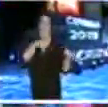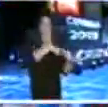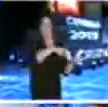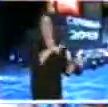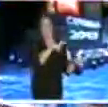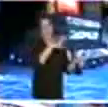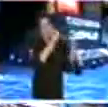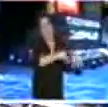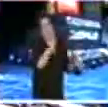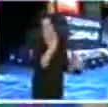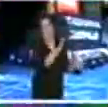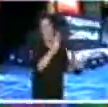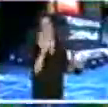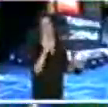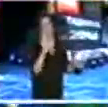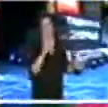personal.